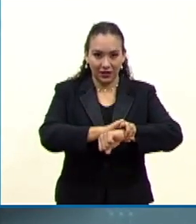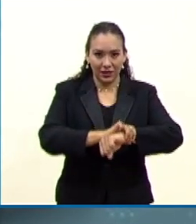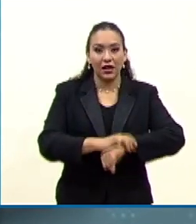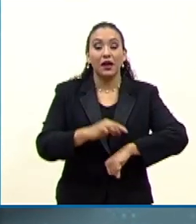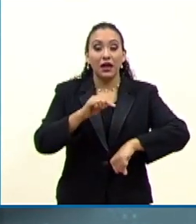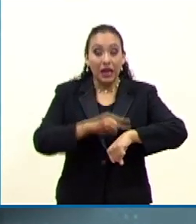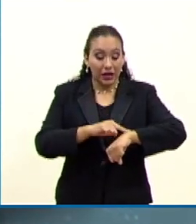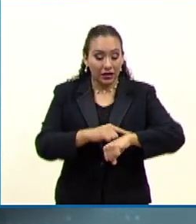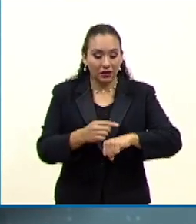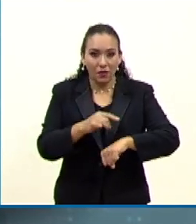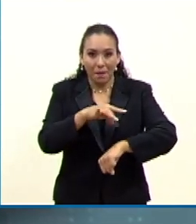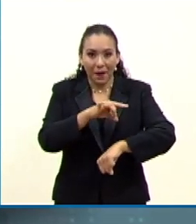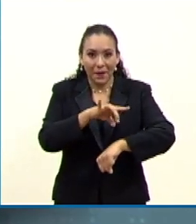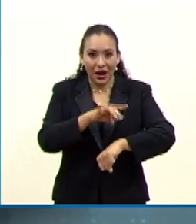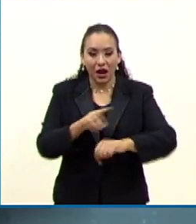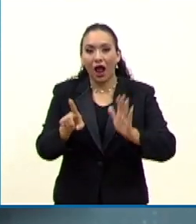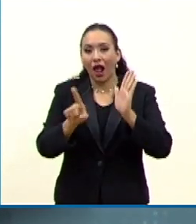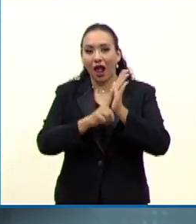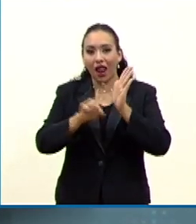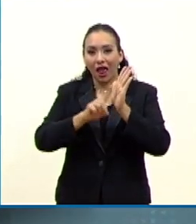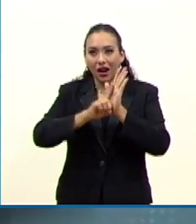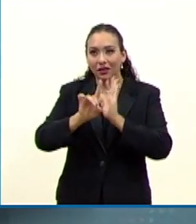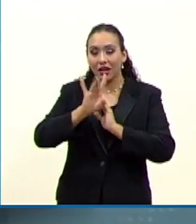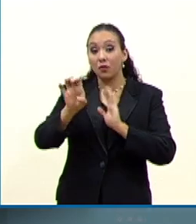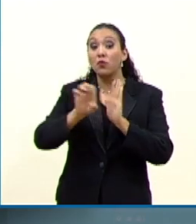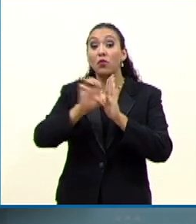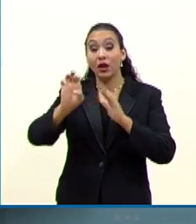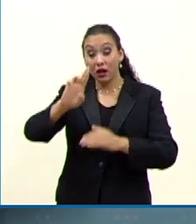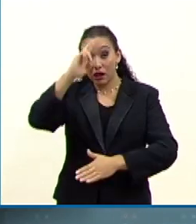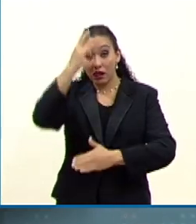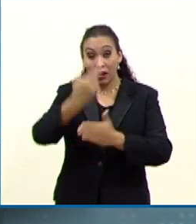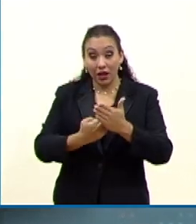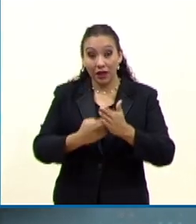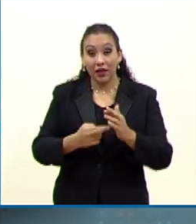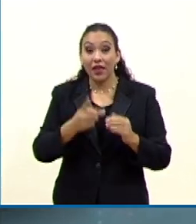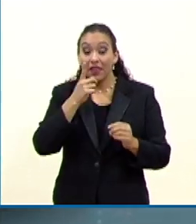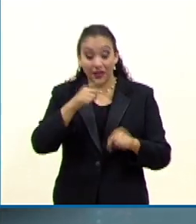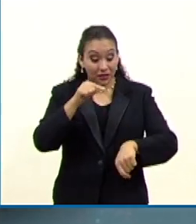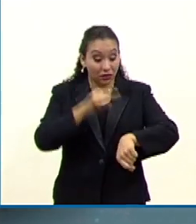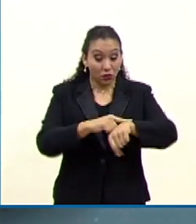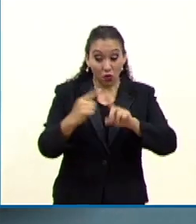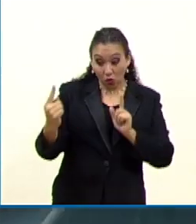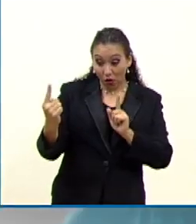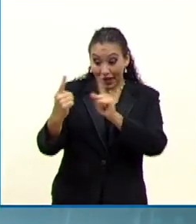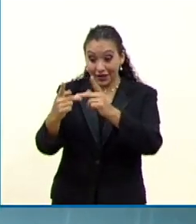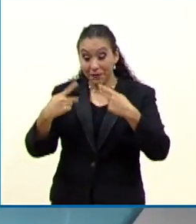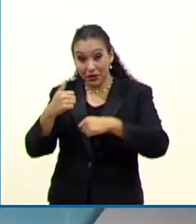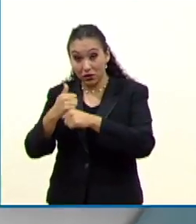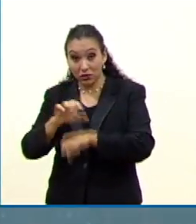género. Envía una alerta inmediata si violan la medida cautelar de no acercarse a la víctima.